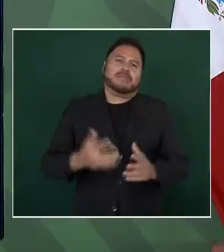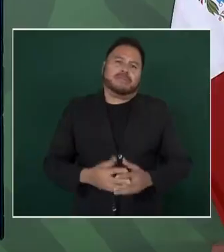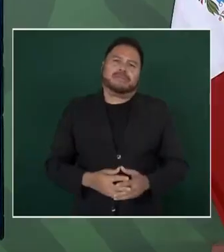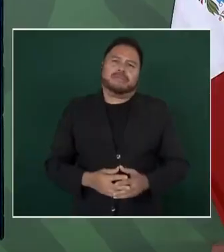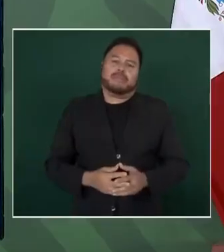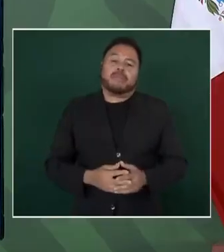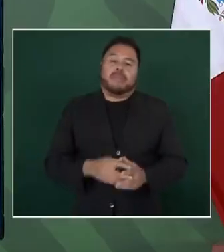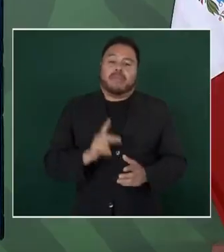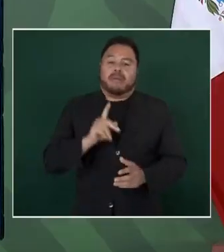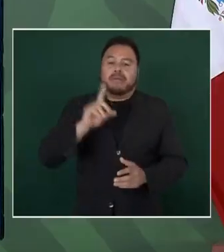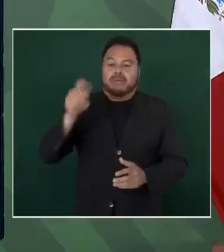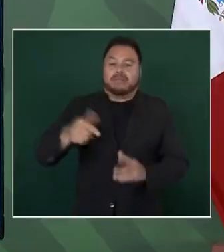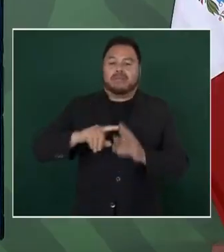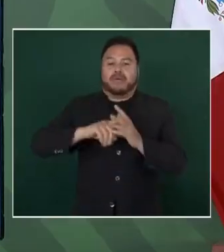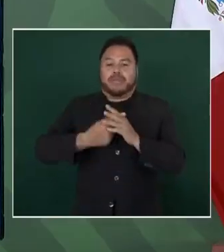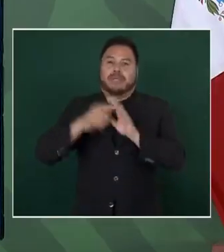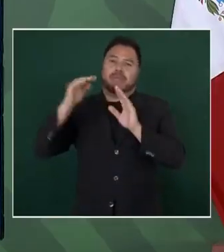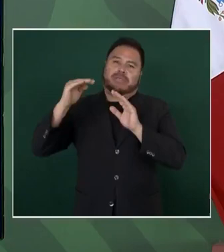Y aquí empezamos